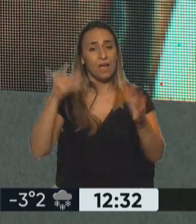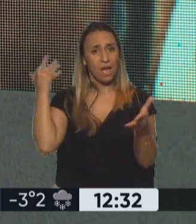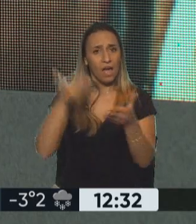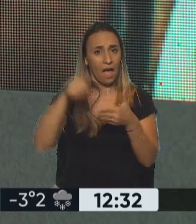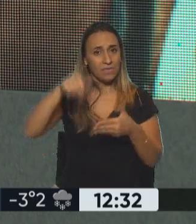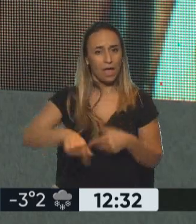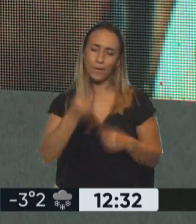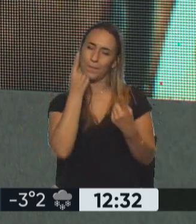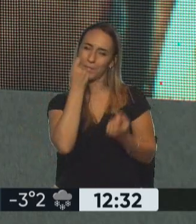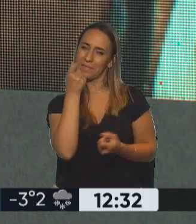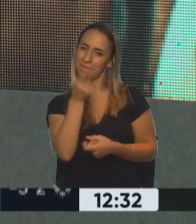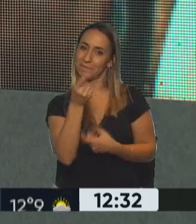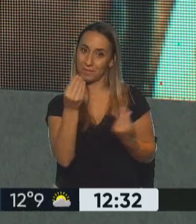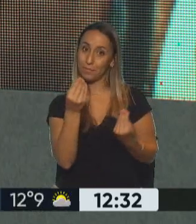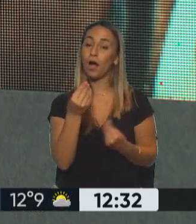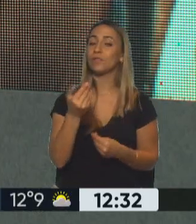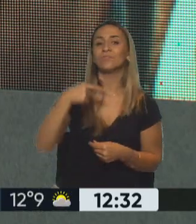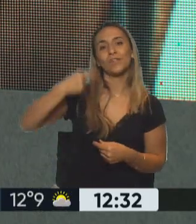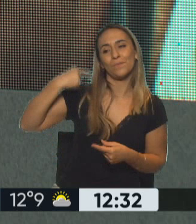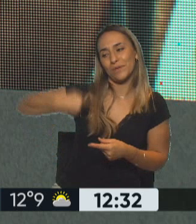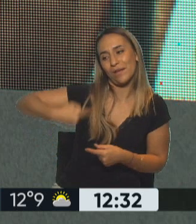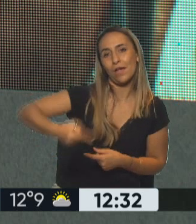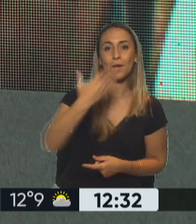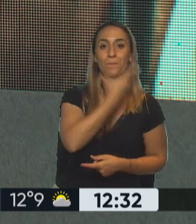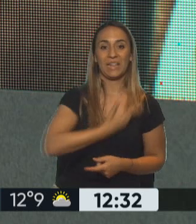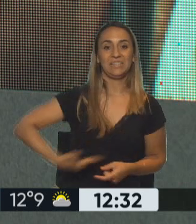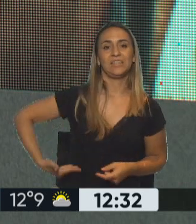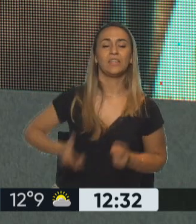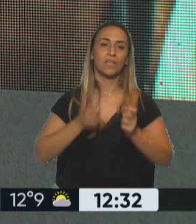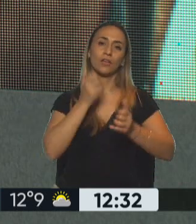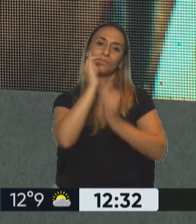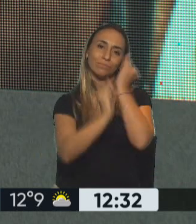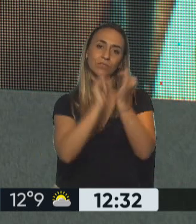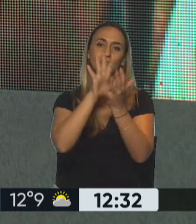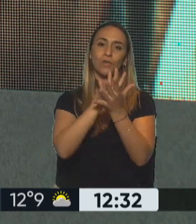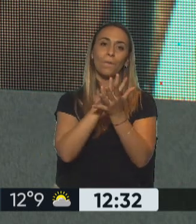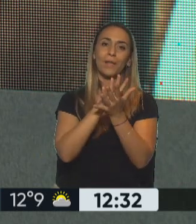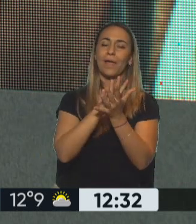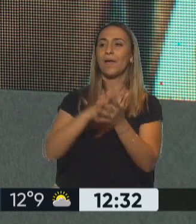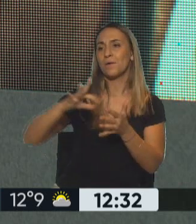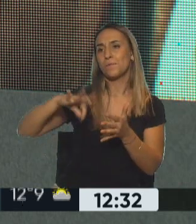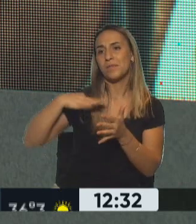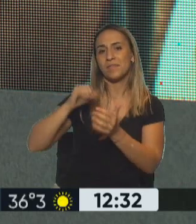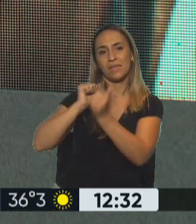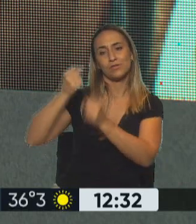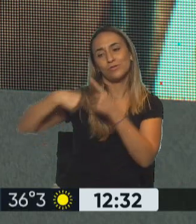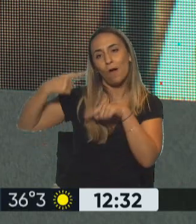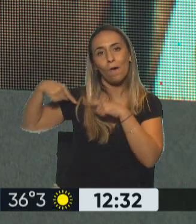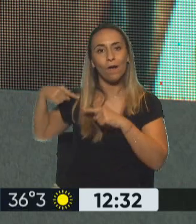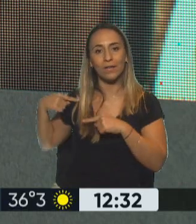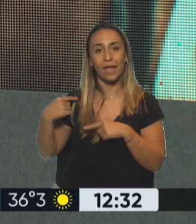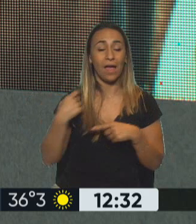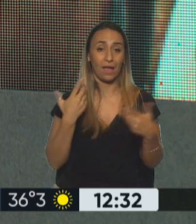cuando el presidente hacía mención a diferentes historias de vida con sus protagonistas en el Congreso. Sí. ¿No? Cuando menciona